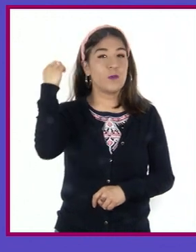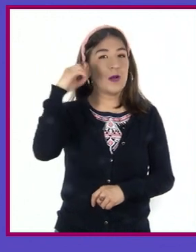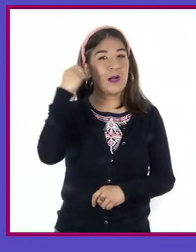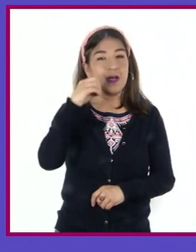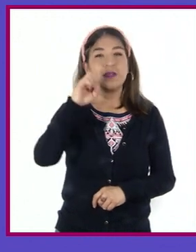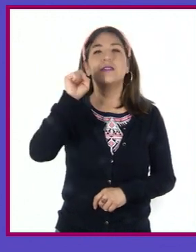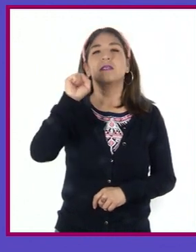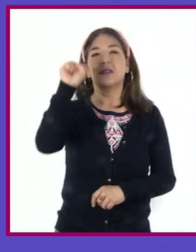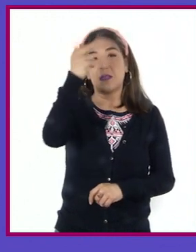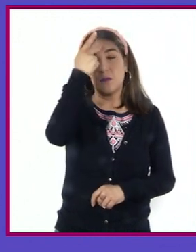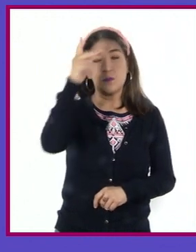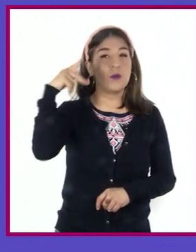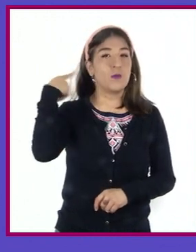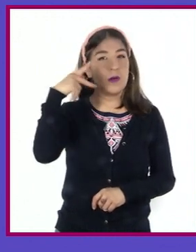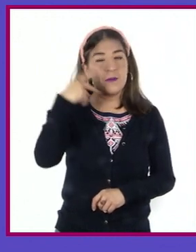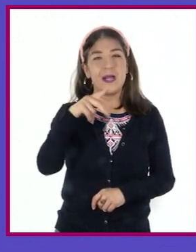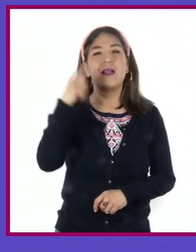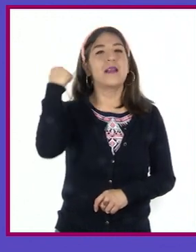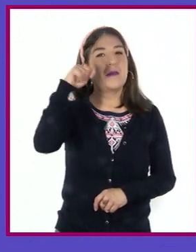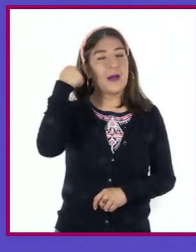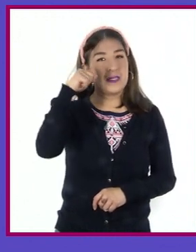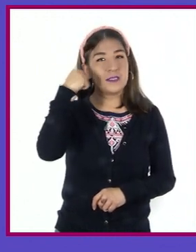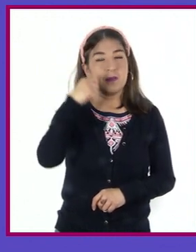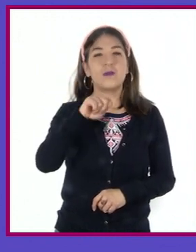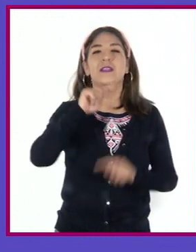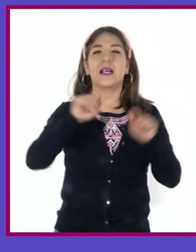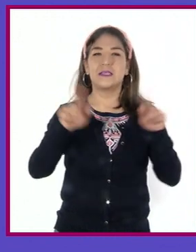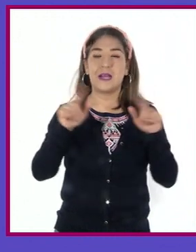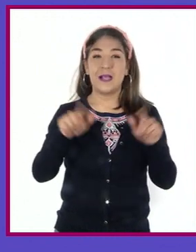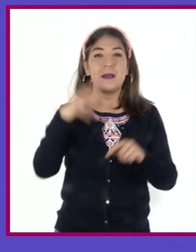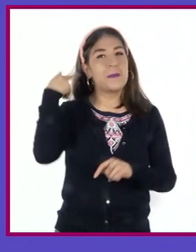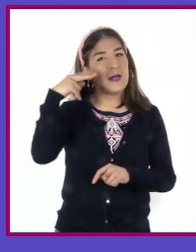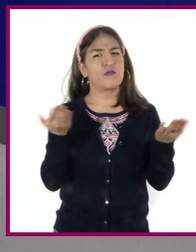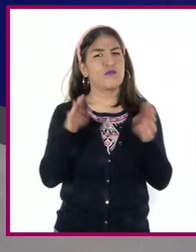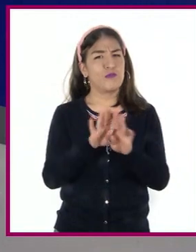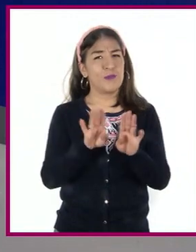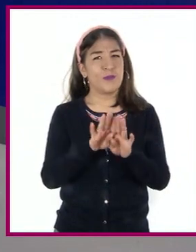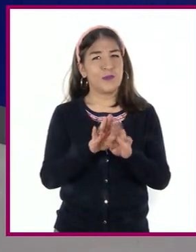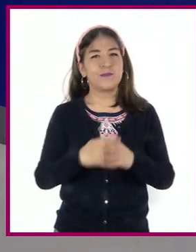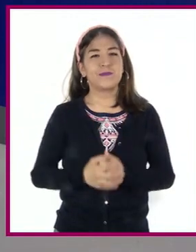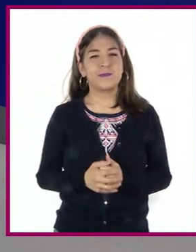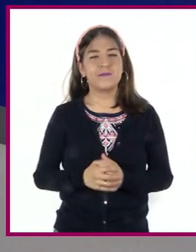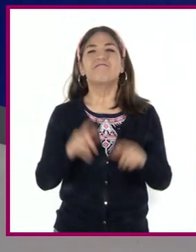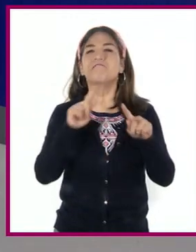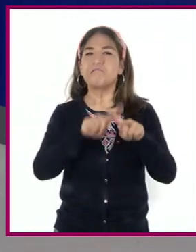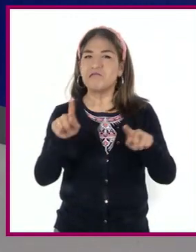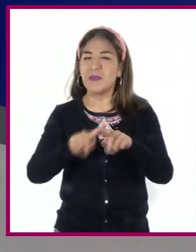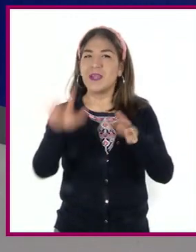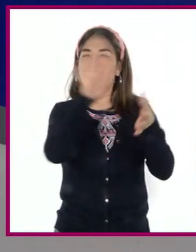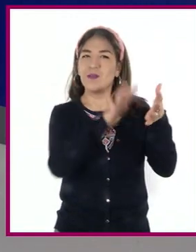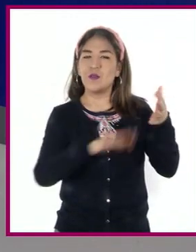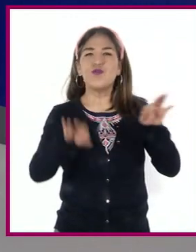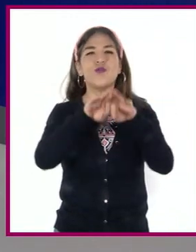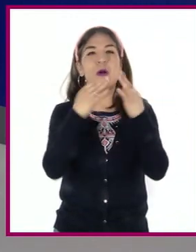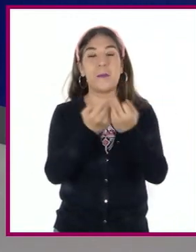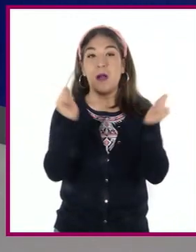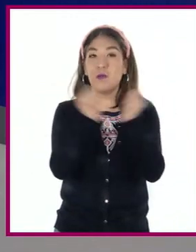habla en los estados de Colima, Durango, Guerrero, Hidalgo, Jalisco, Estado de México,